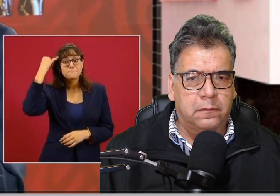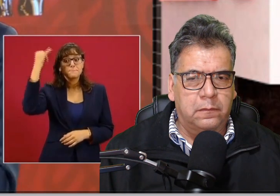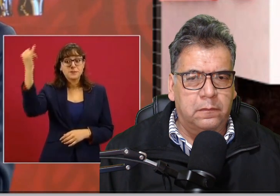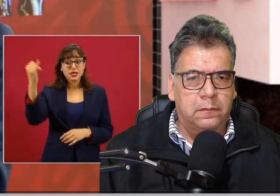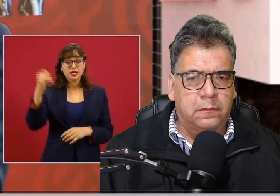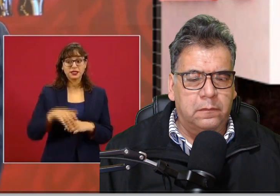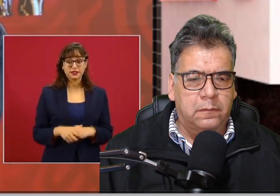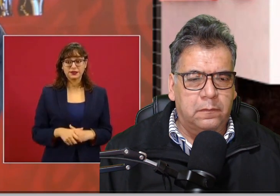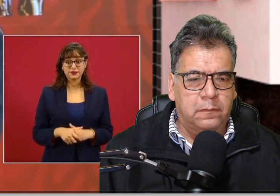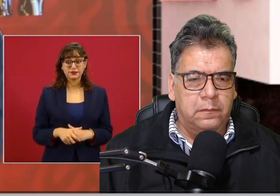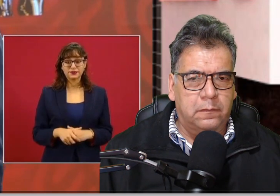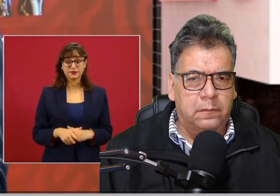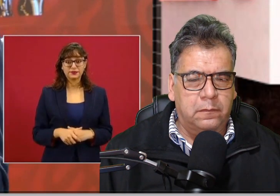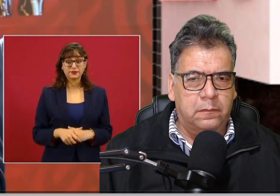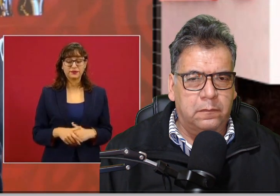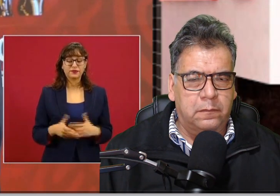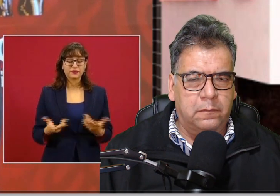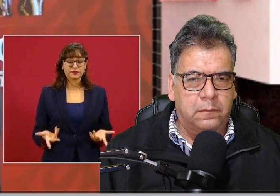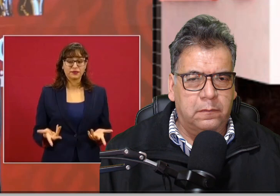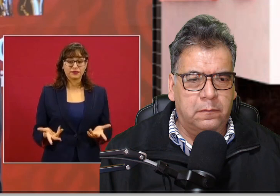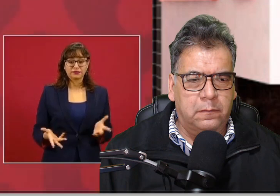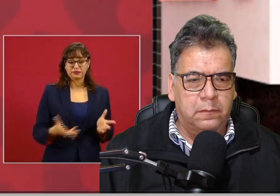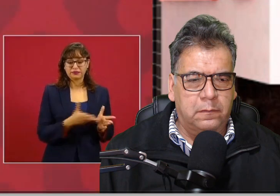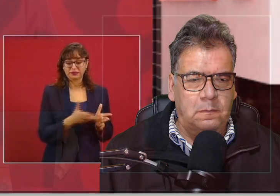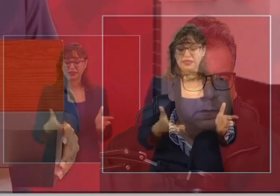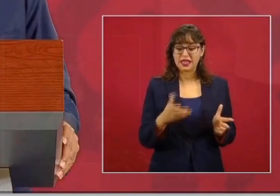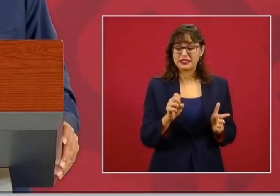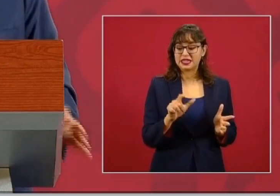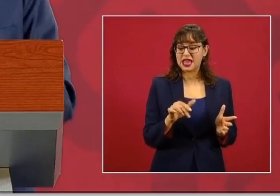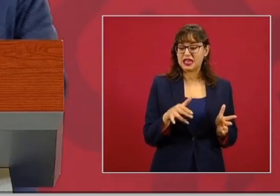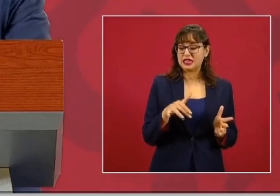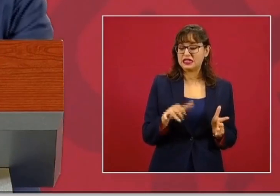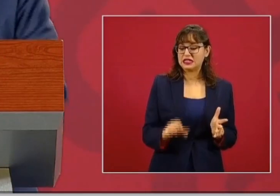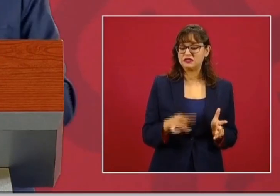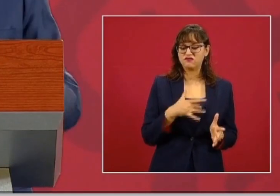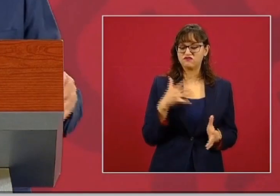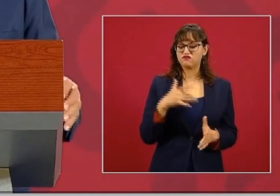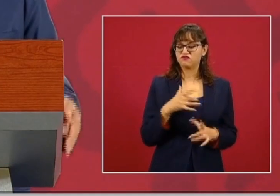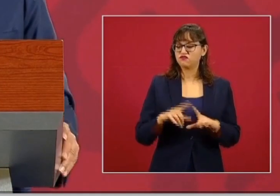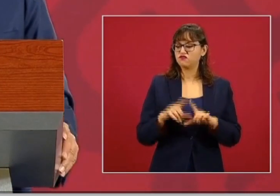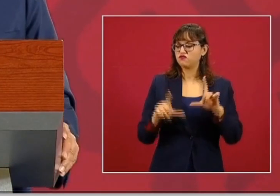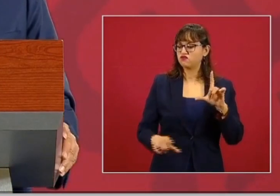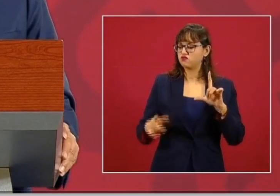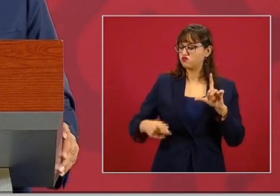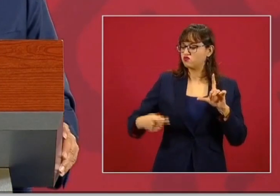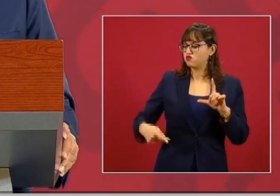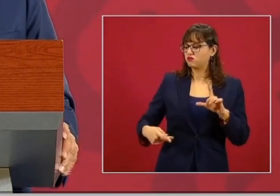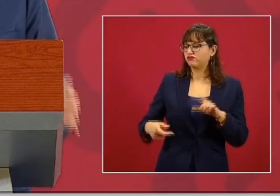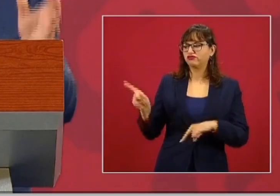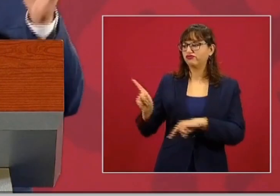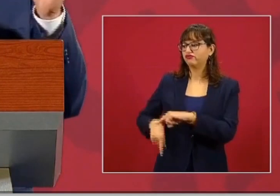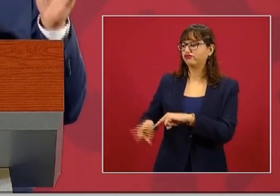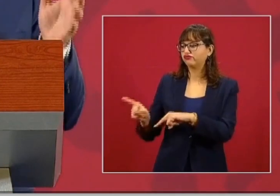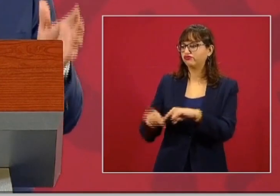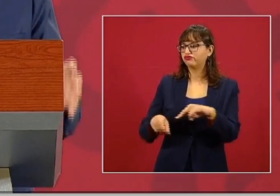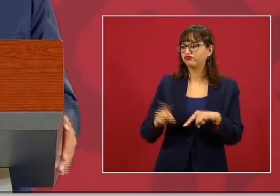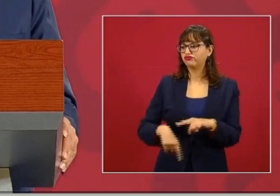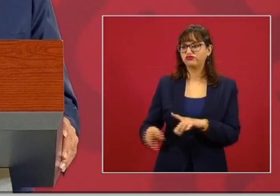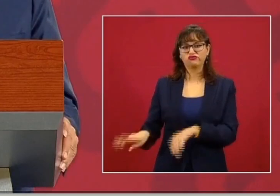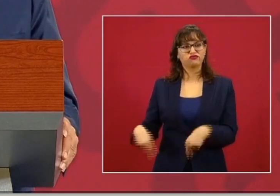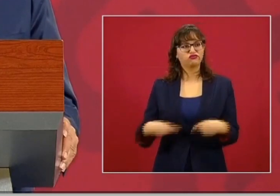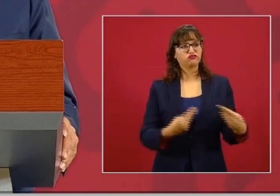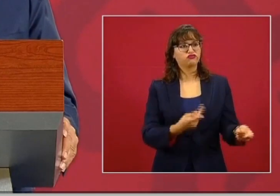con crónicas de ese gran periodista que ahora ya no nos acompaña, pero qué bien que siga ahí guardado,